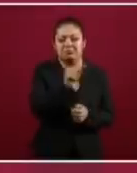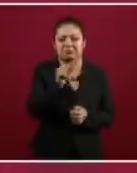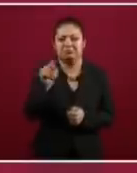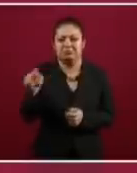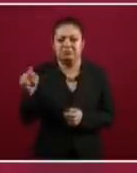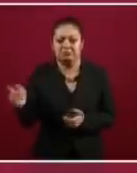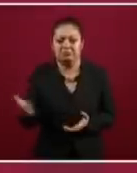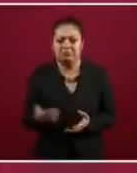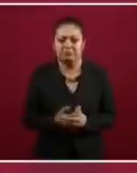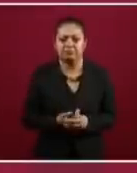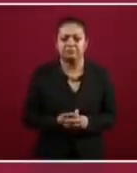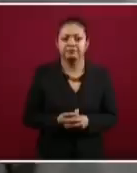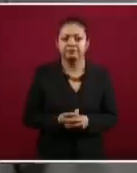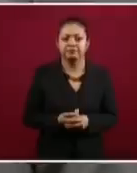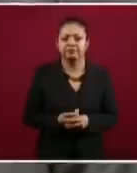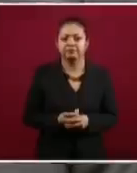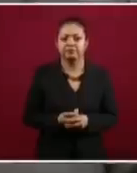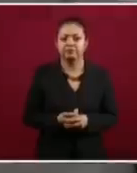Ya